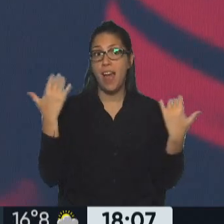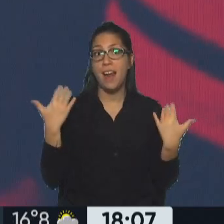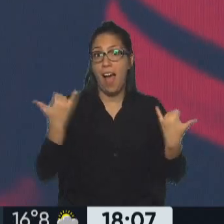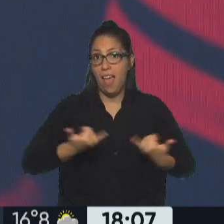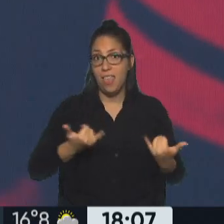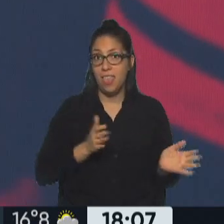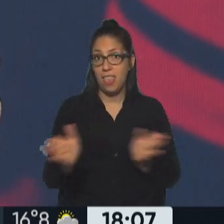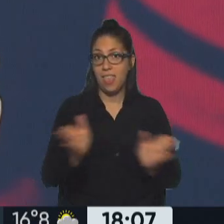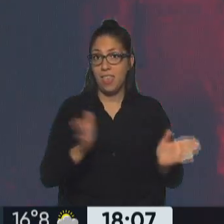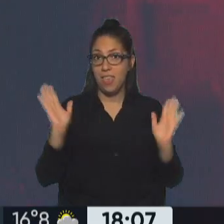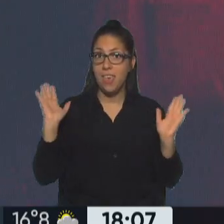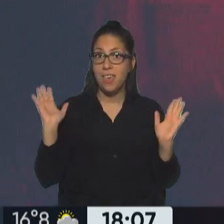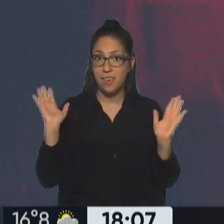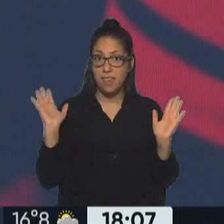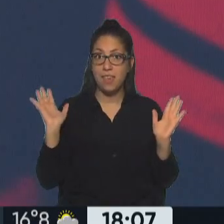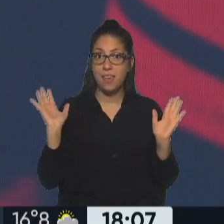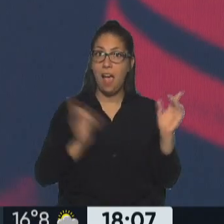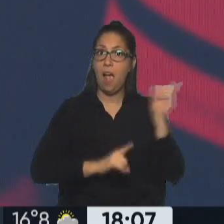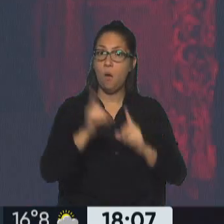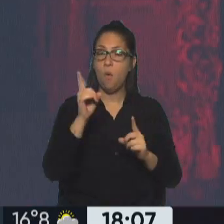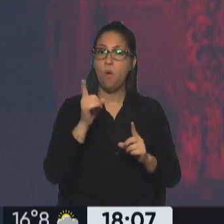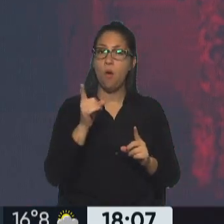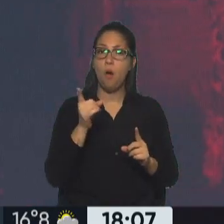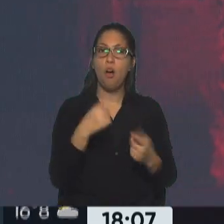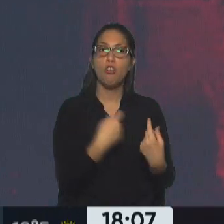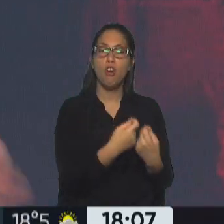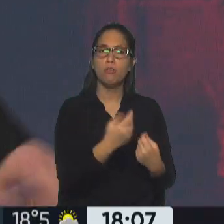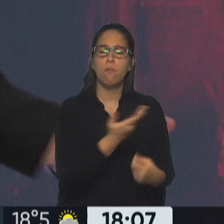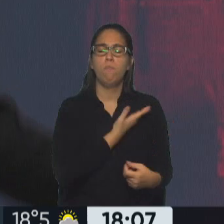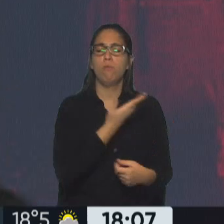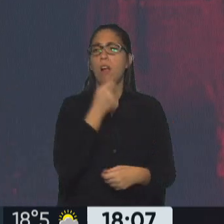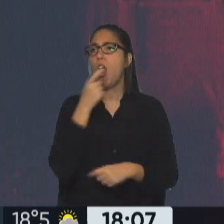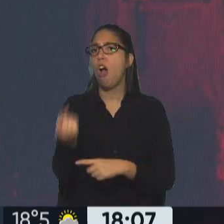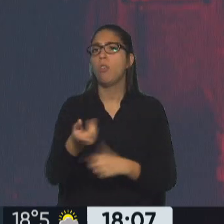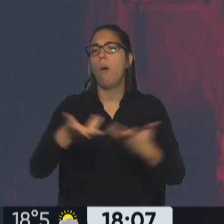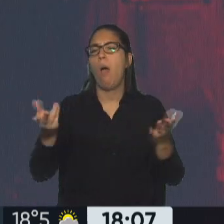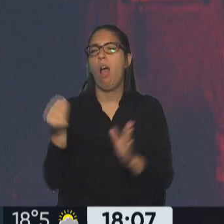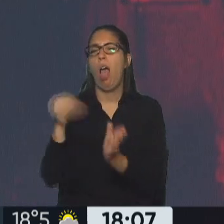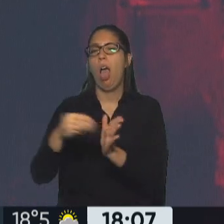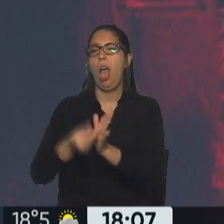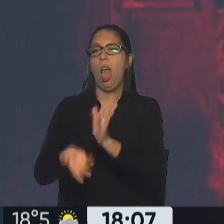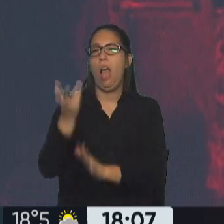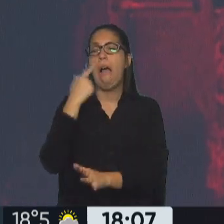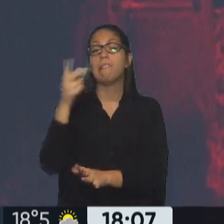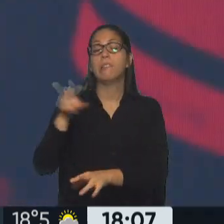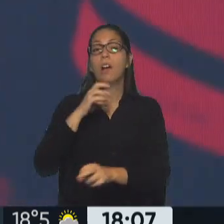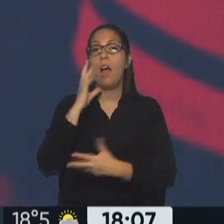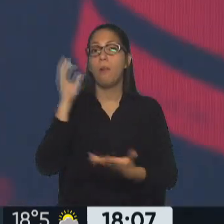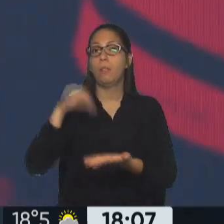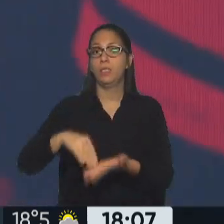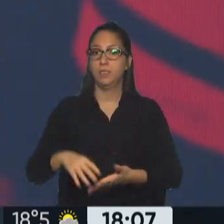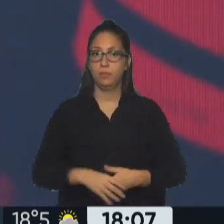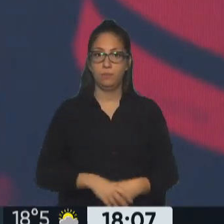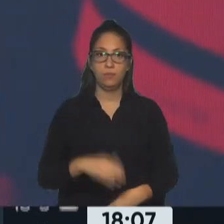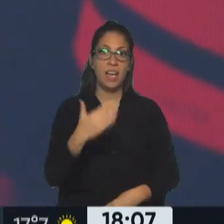todo, tenés un abanico amplio. Hay de los que los costos los sobrepasan y otros que dicen, bueno, si no hay precios, démosle para adelante, pongámonos adelante. Abril